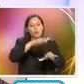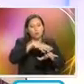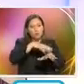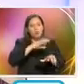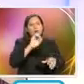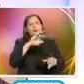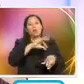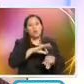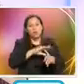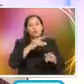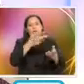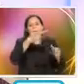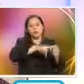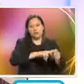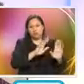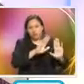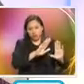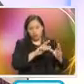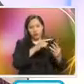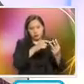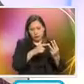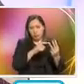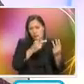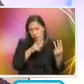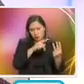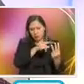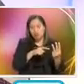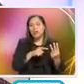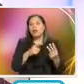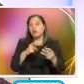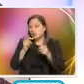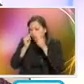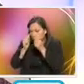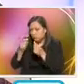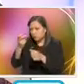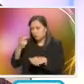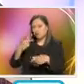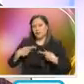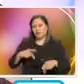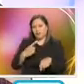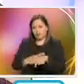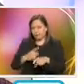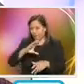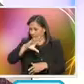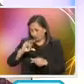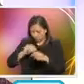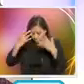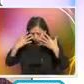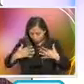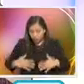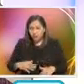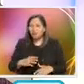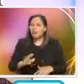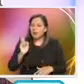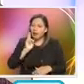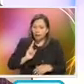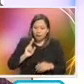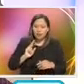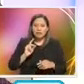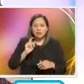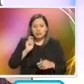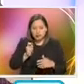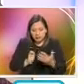3 especialidades ya se encargan del seguimiento de estos pacientes. Ok. Porque hay que ver al paciente de una manera integral y tratar de atacar todos los